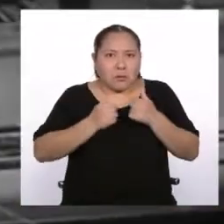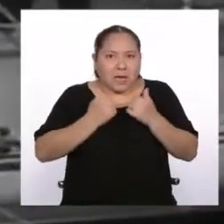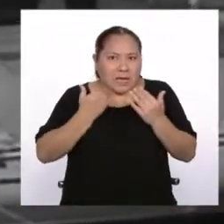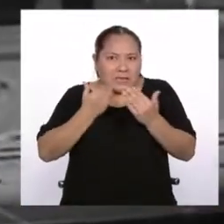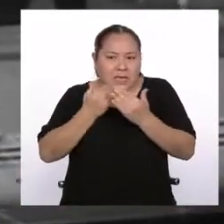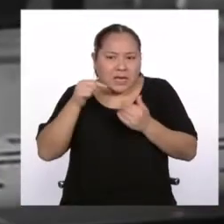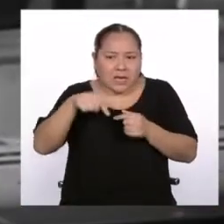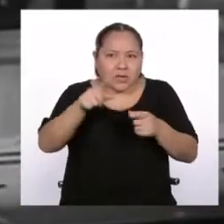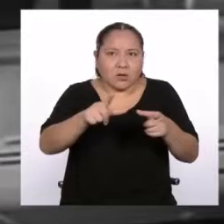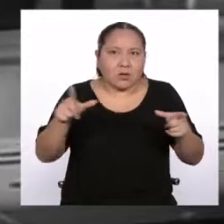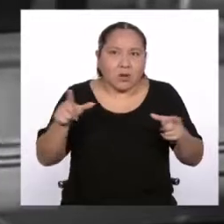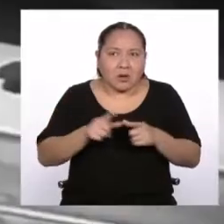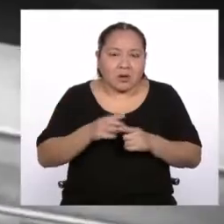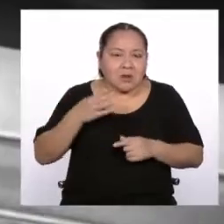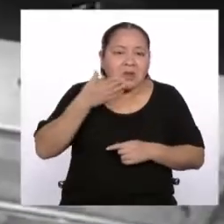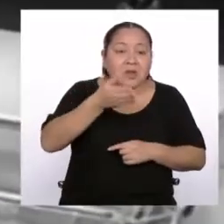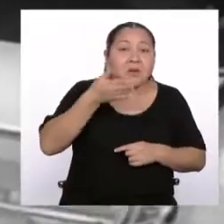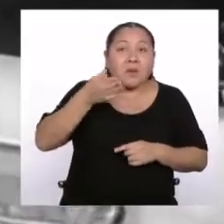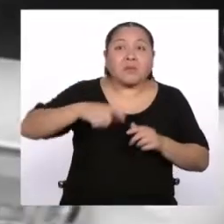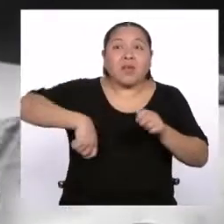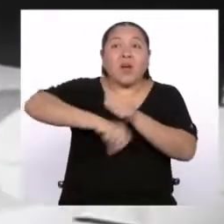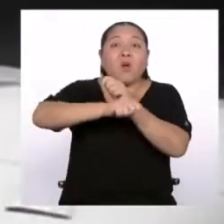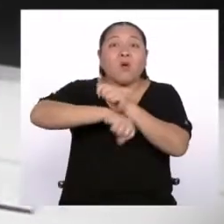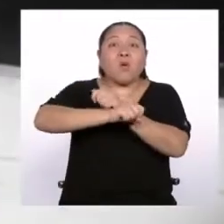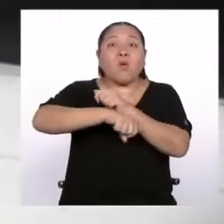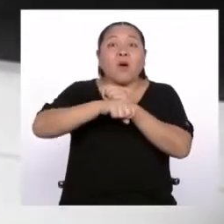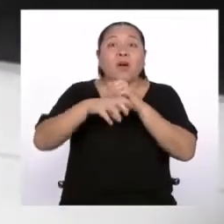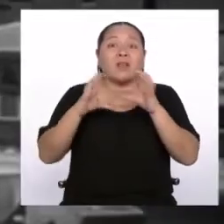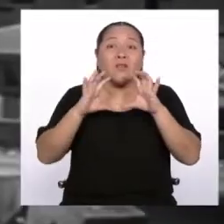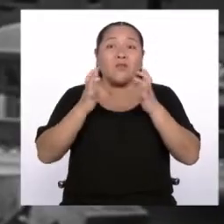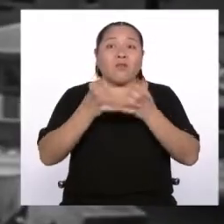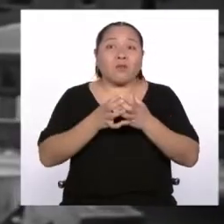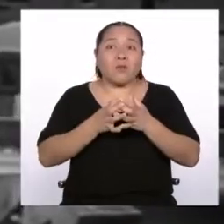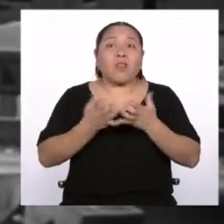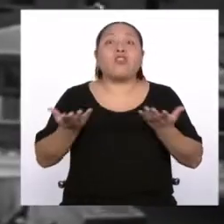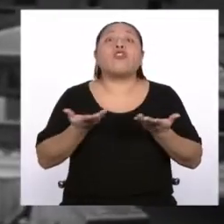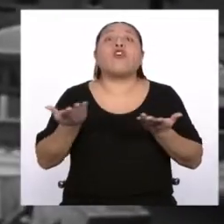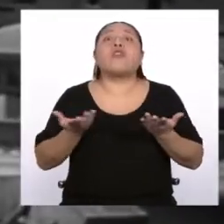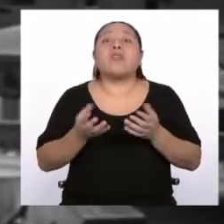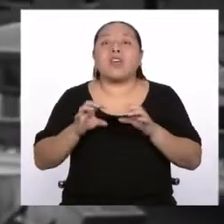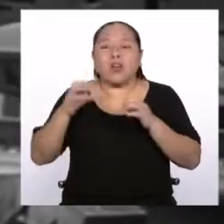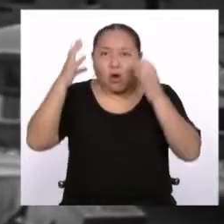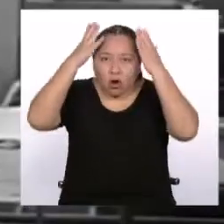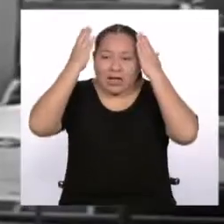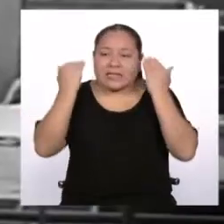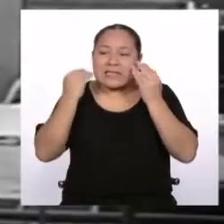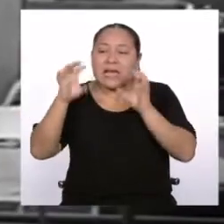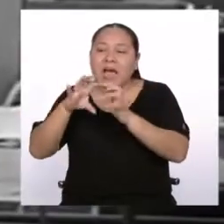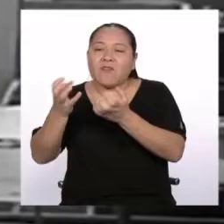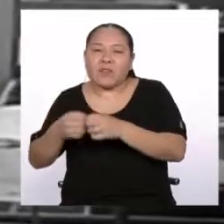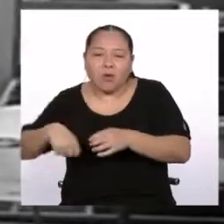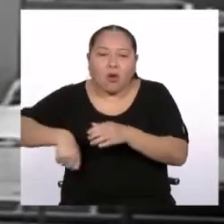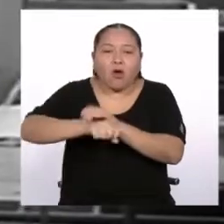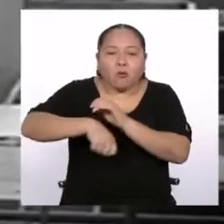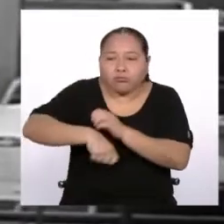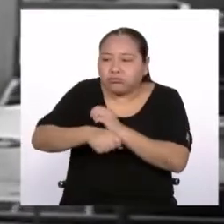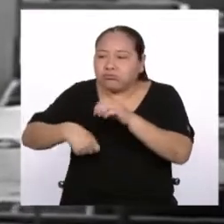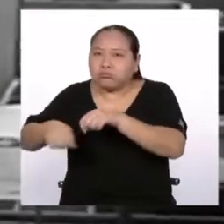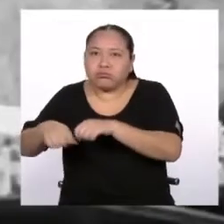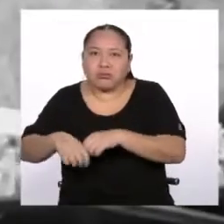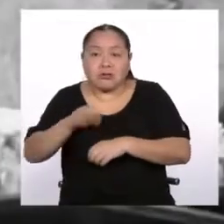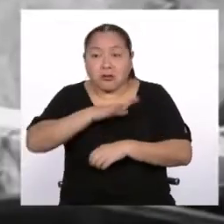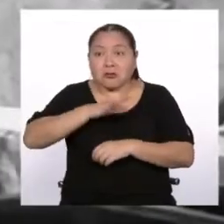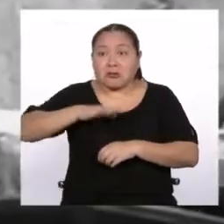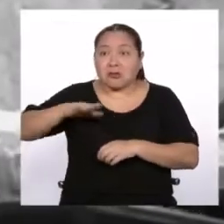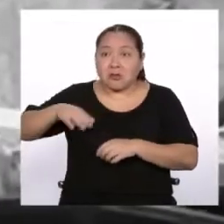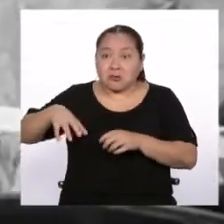huacas a donde íbamos a jugar fútbol con los cráneos que habían desparramados ahí entre las huacas. Y los niños íbamos